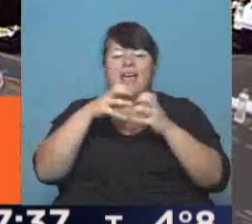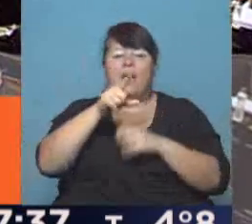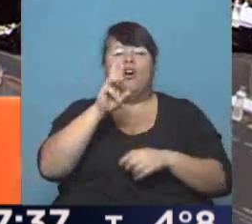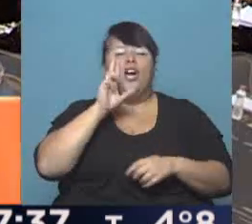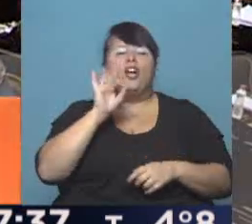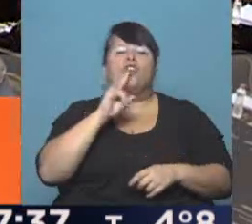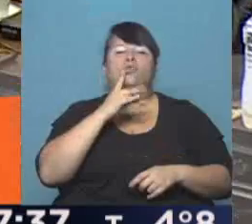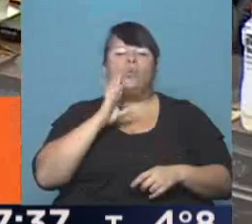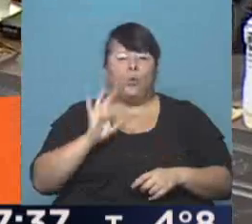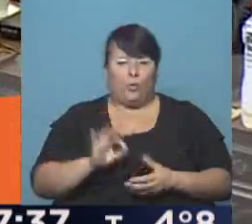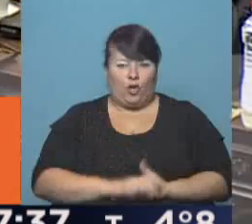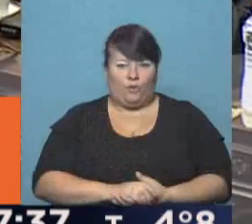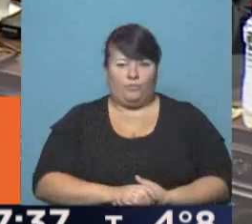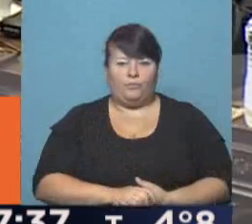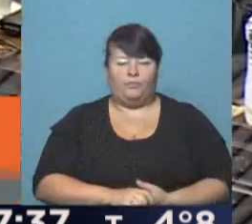turbio